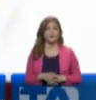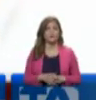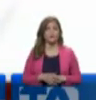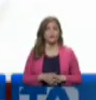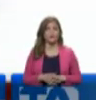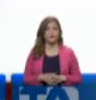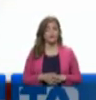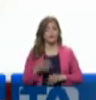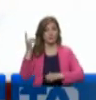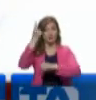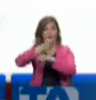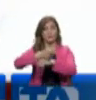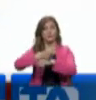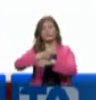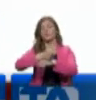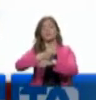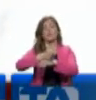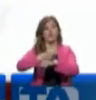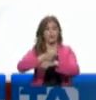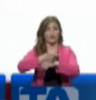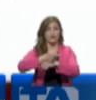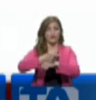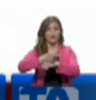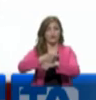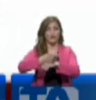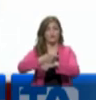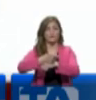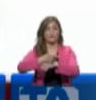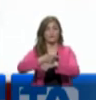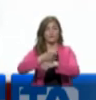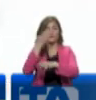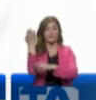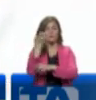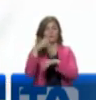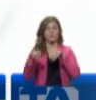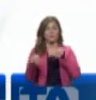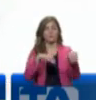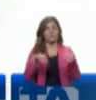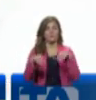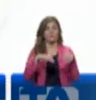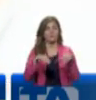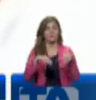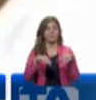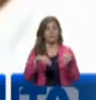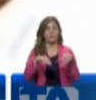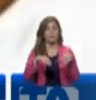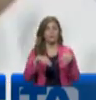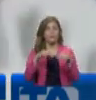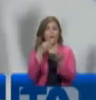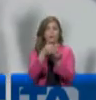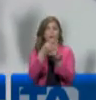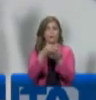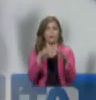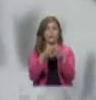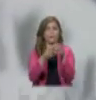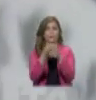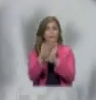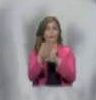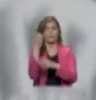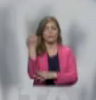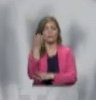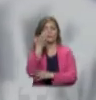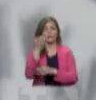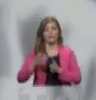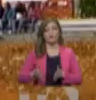el decreto declarando estado de excepción por la actividad inusual del Cotopaxi. Hemos declarado